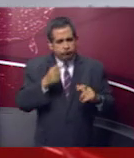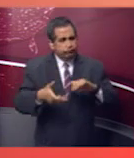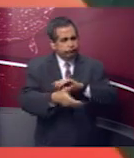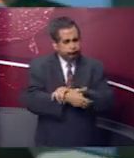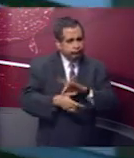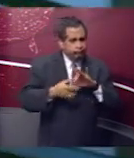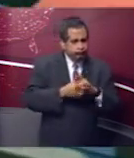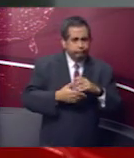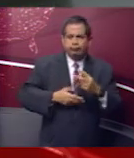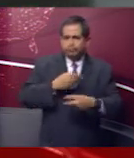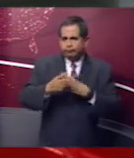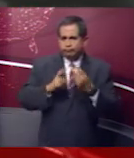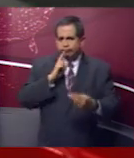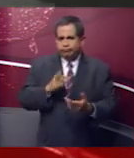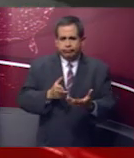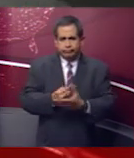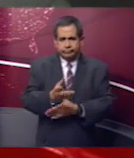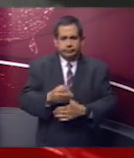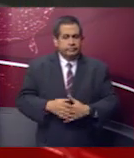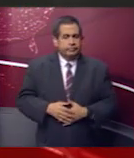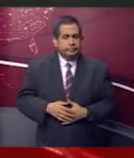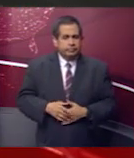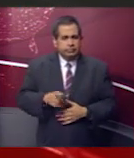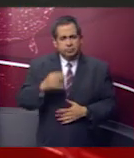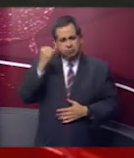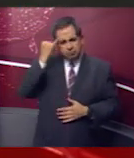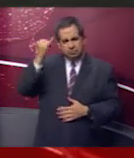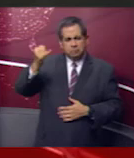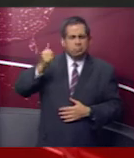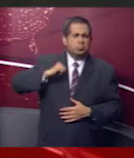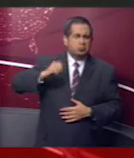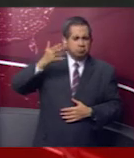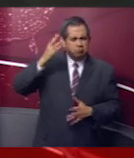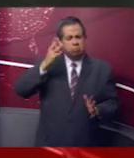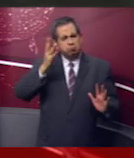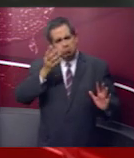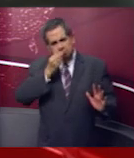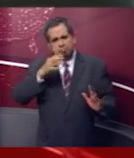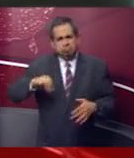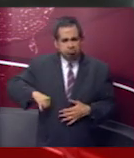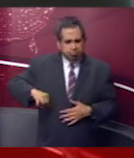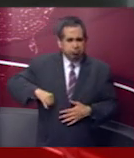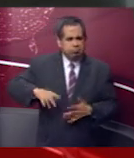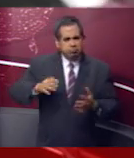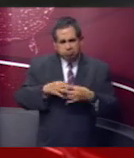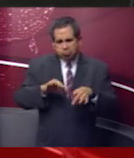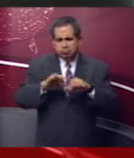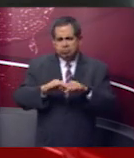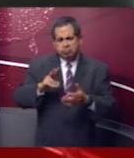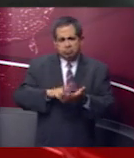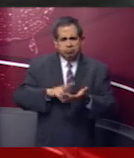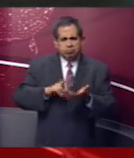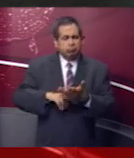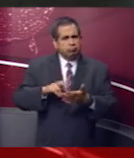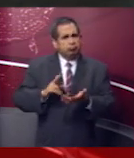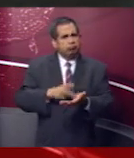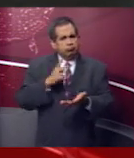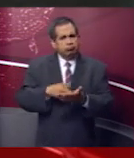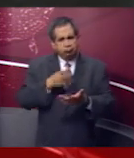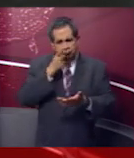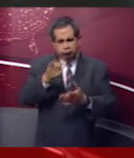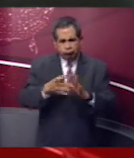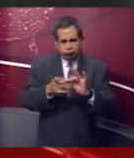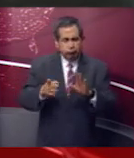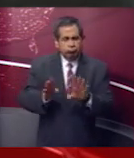resultados. Es una idea añeja, interesante, importante, trascendente. Hemos mencionado que